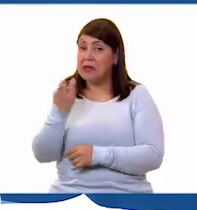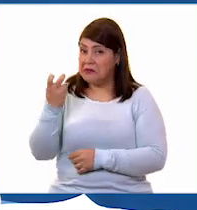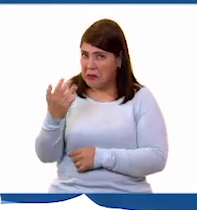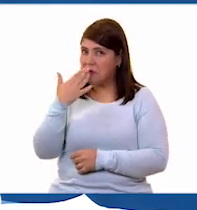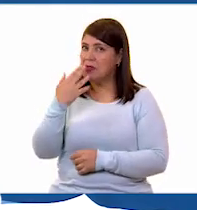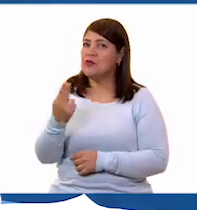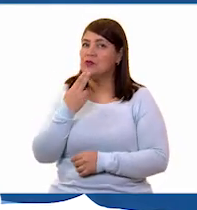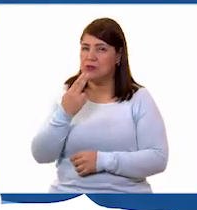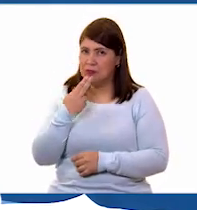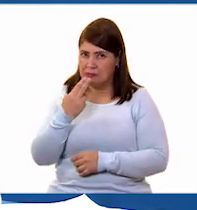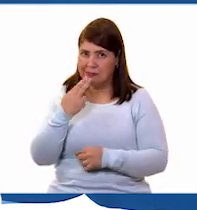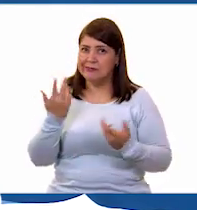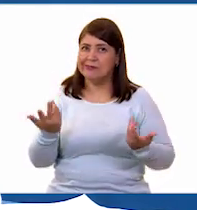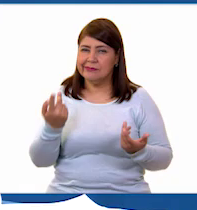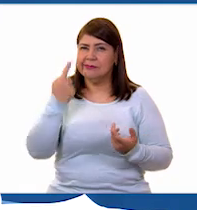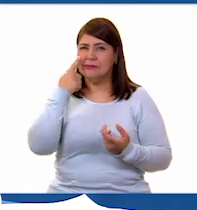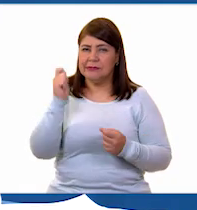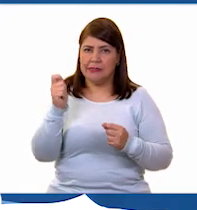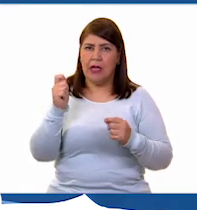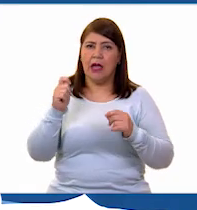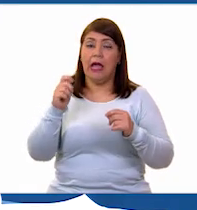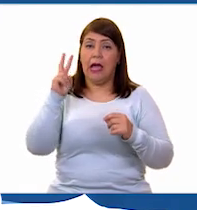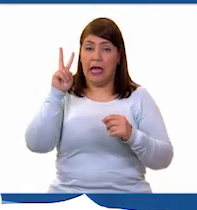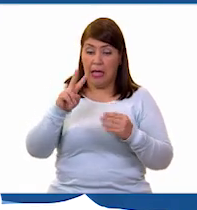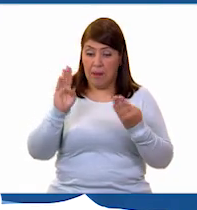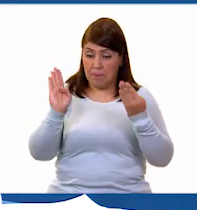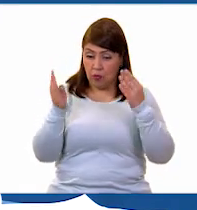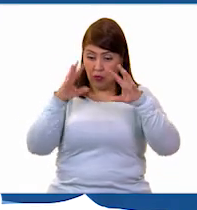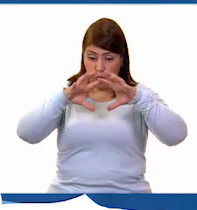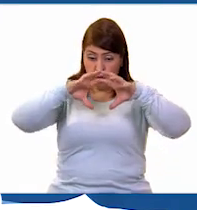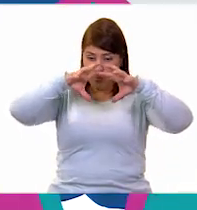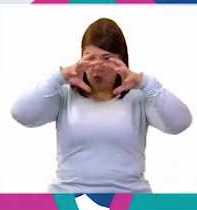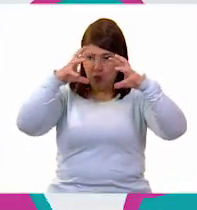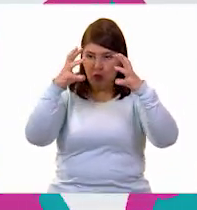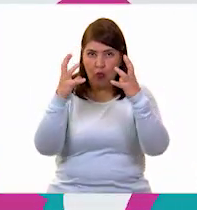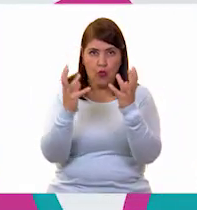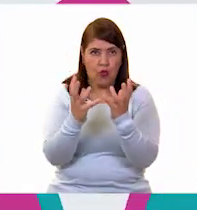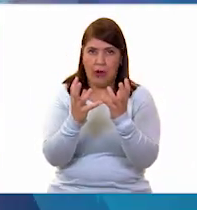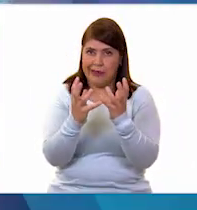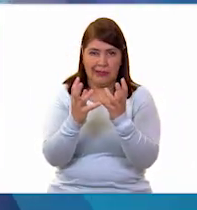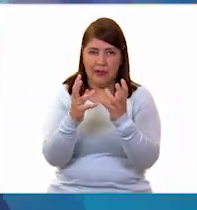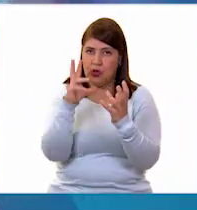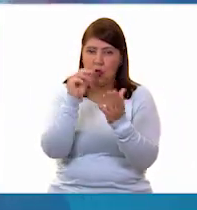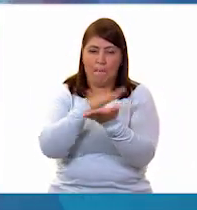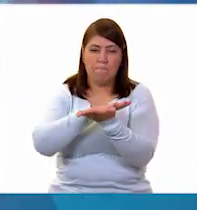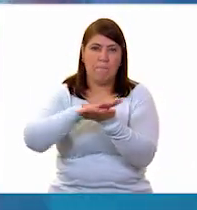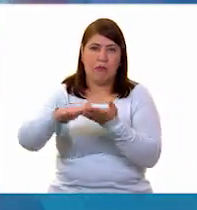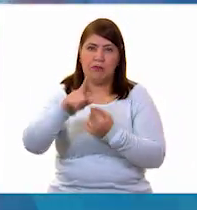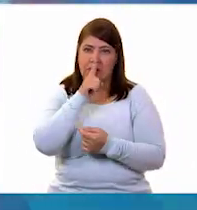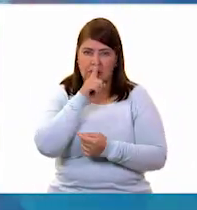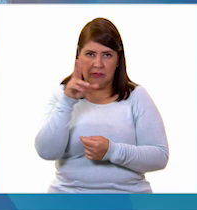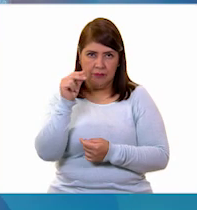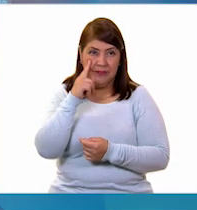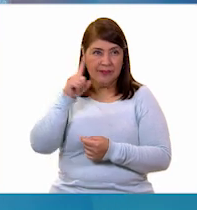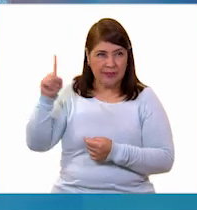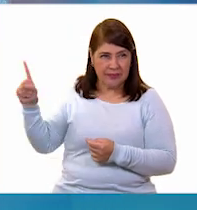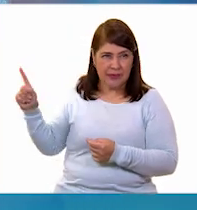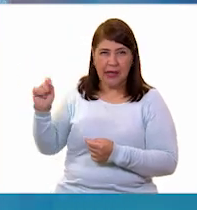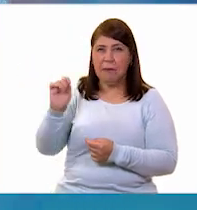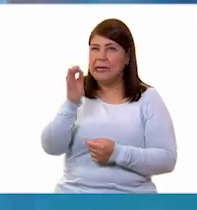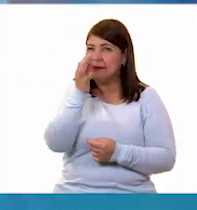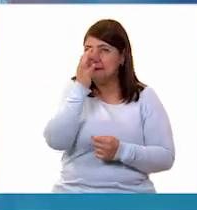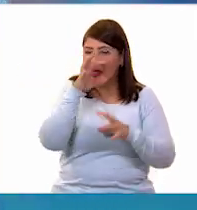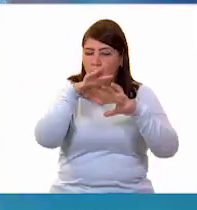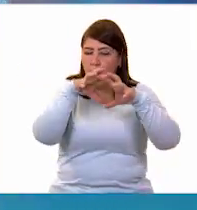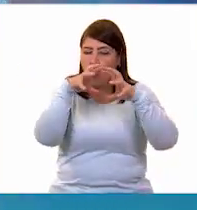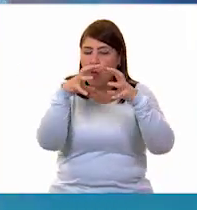bueno. Efectivamente, la forma de la Tierra se asemeja más a un oblato, es decir, casi una esfera, pues